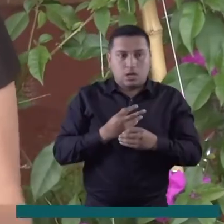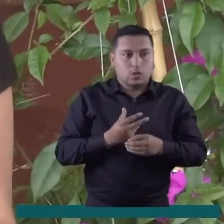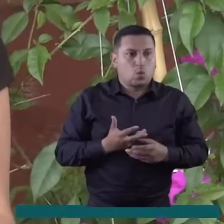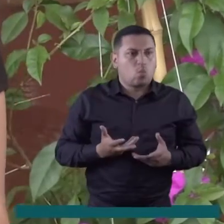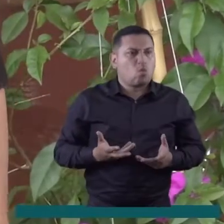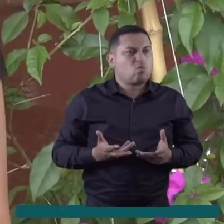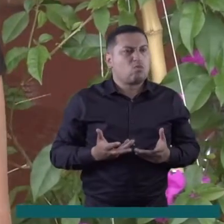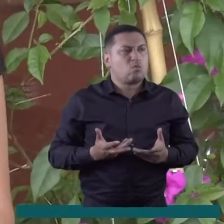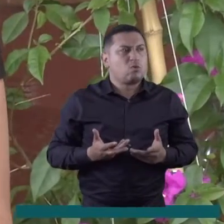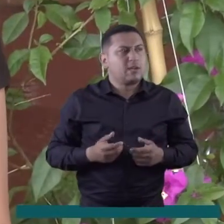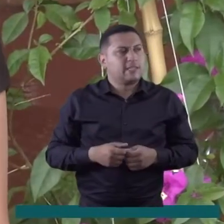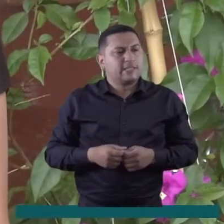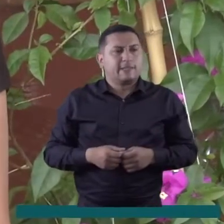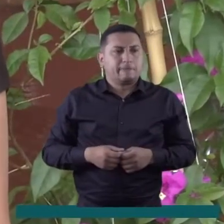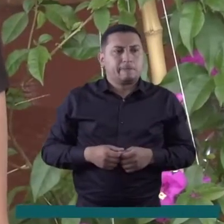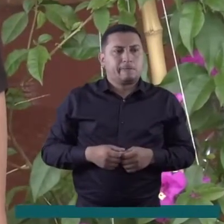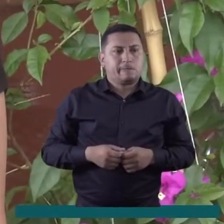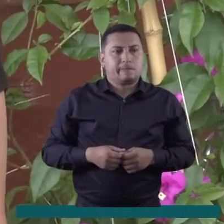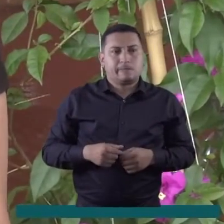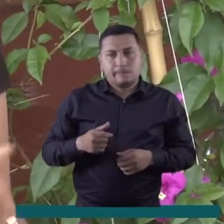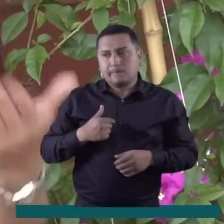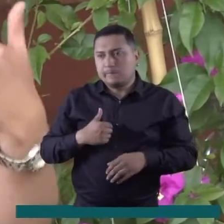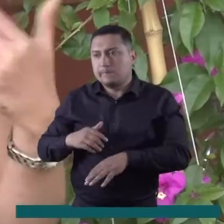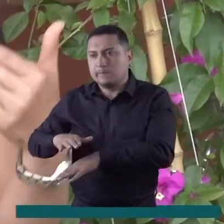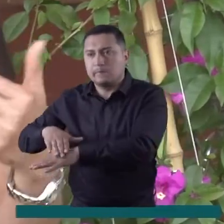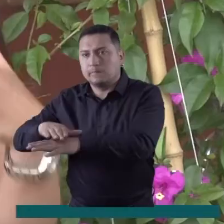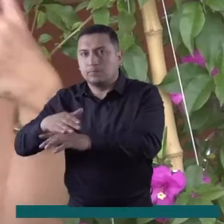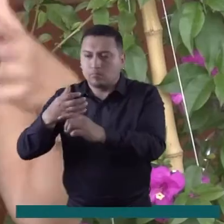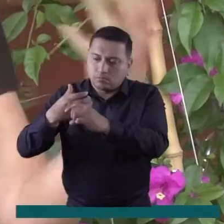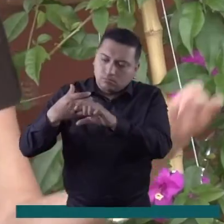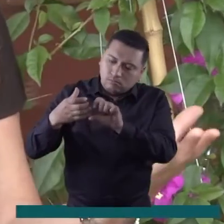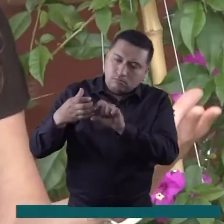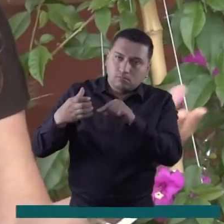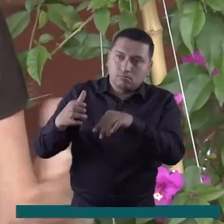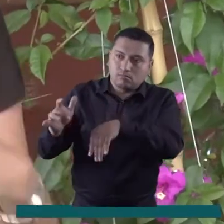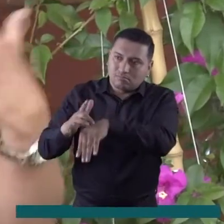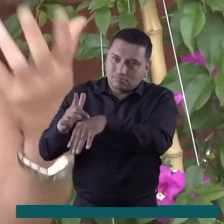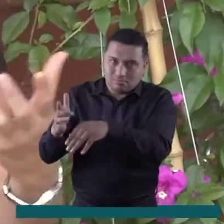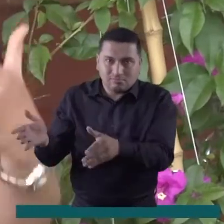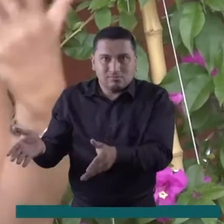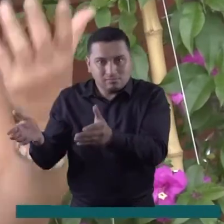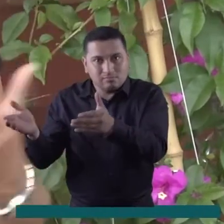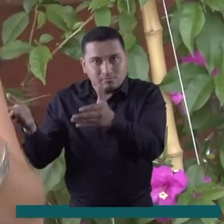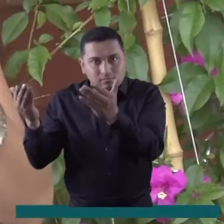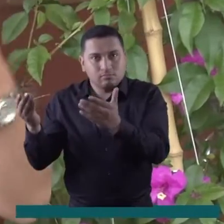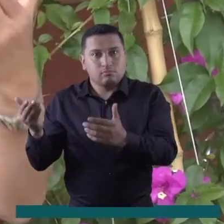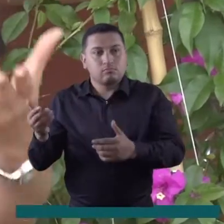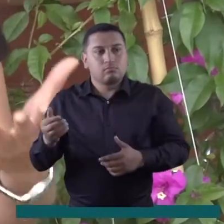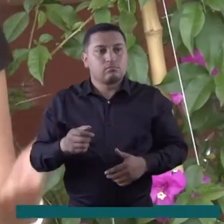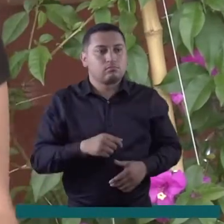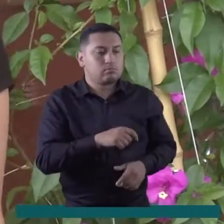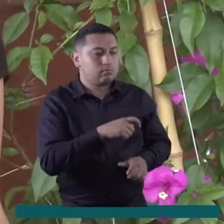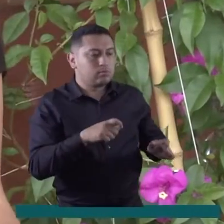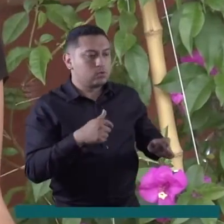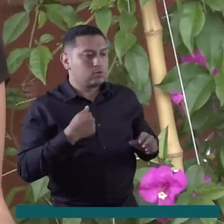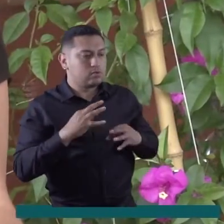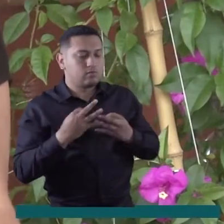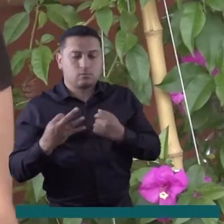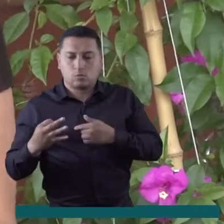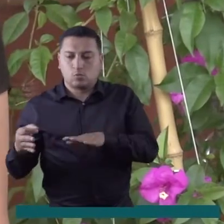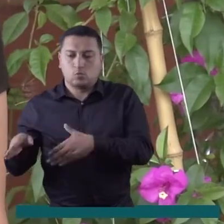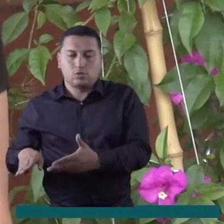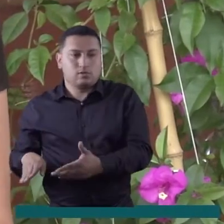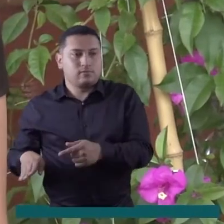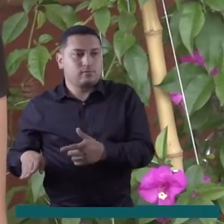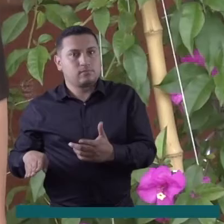pues soy artesana, emprendedora, y empezó a llamarme la gente por esas frases motivadoras a las personas que estaban perdiendo personas,